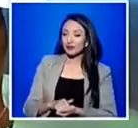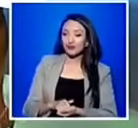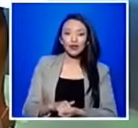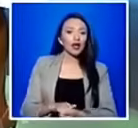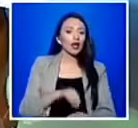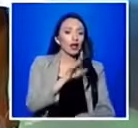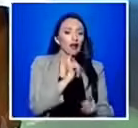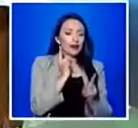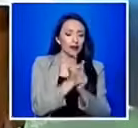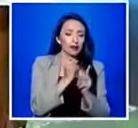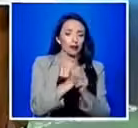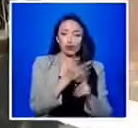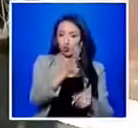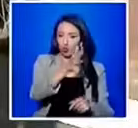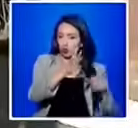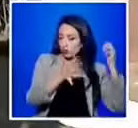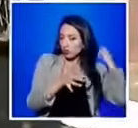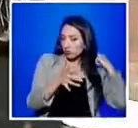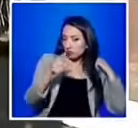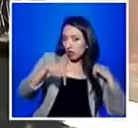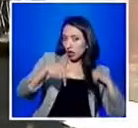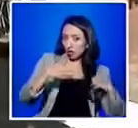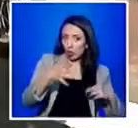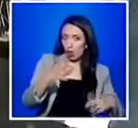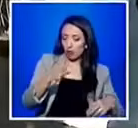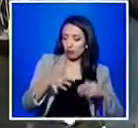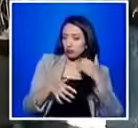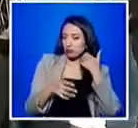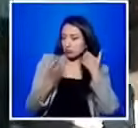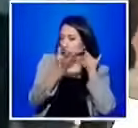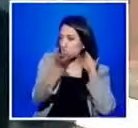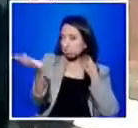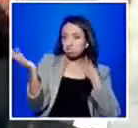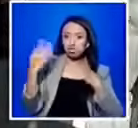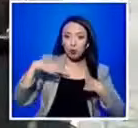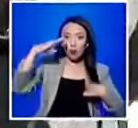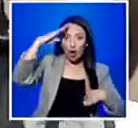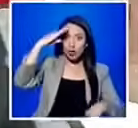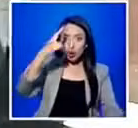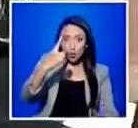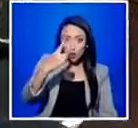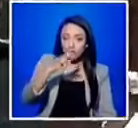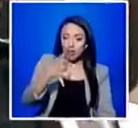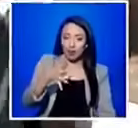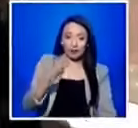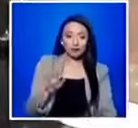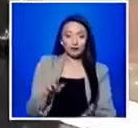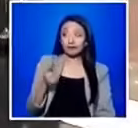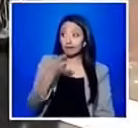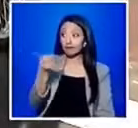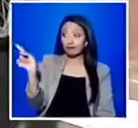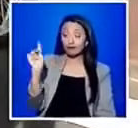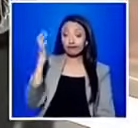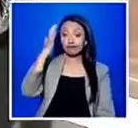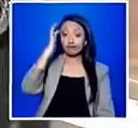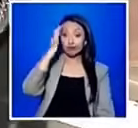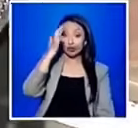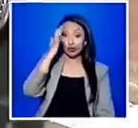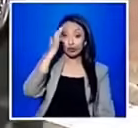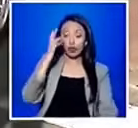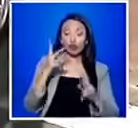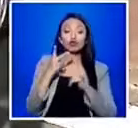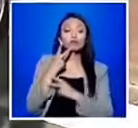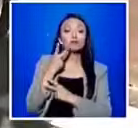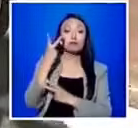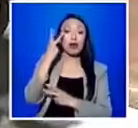La verdad es que no, compañeros. A diferencia de otras unidades educativas, acá no hay un solo policía. Y eso es lo que les preocupa, pues, a los padres de